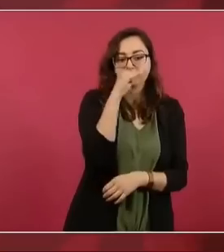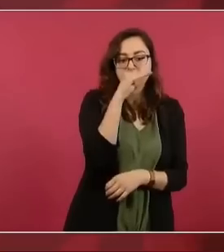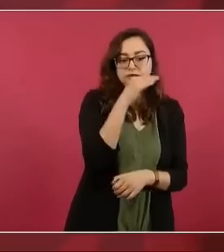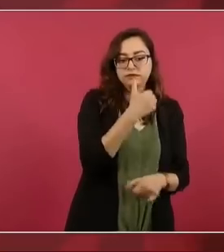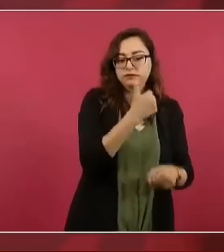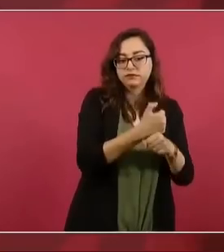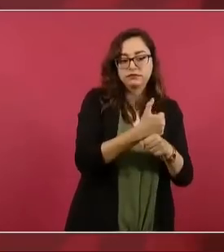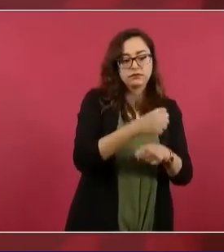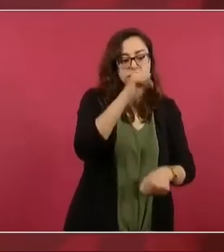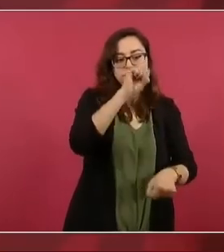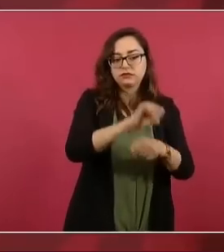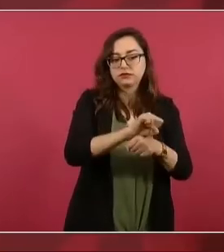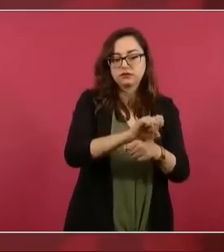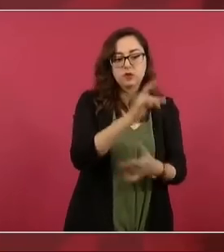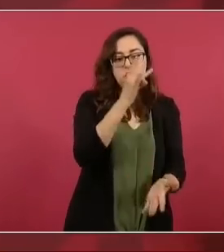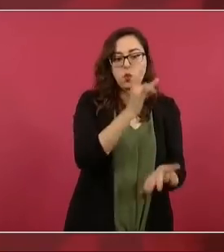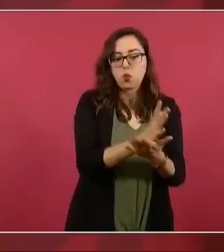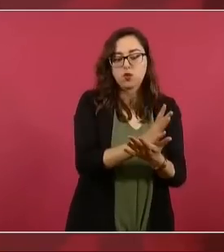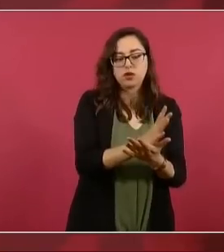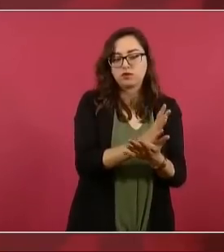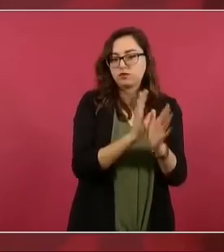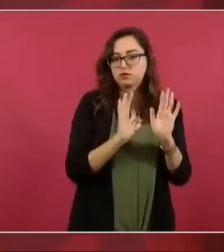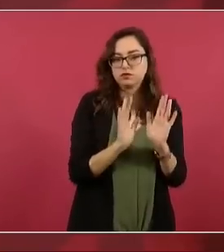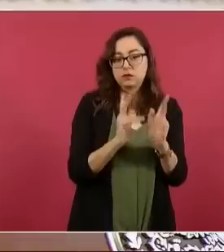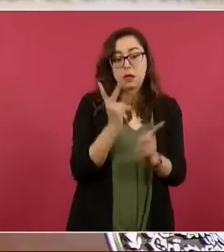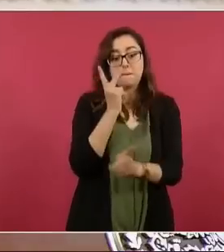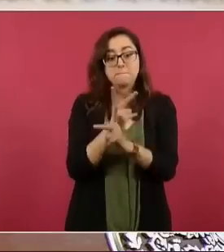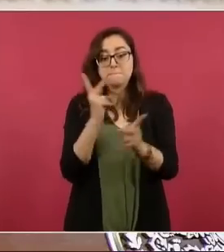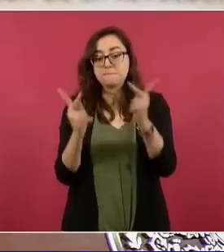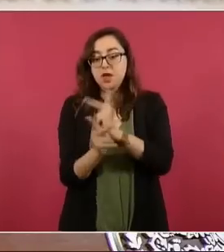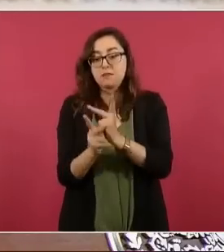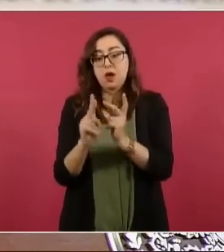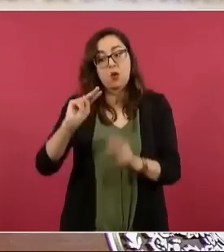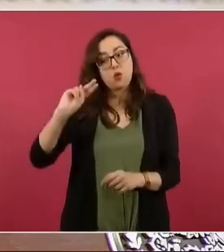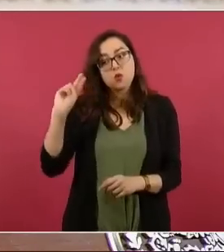mercado la educación media superior y la educación superior.